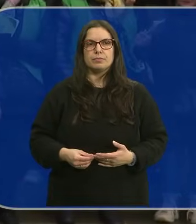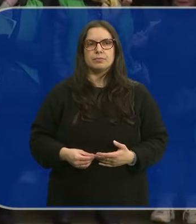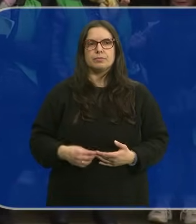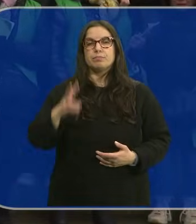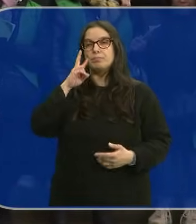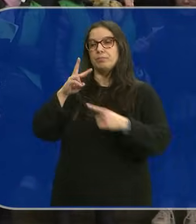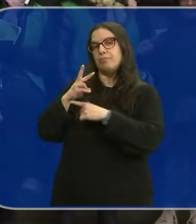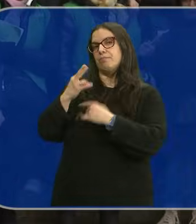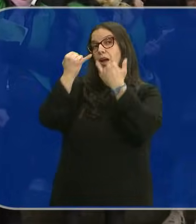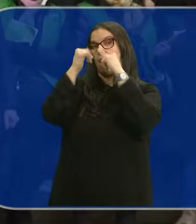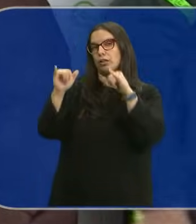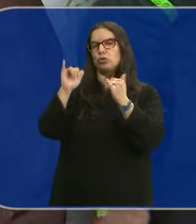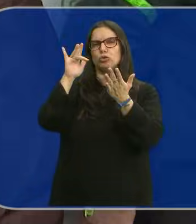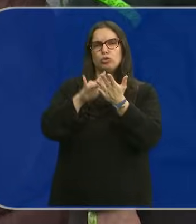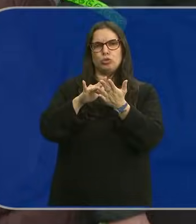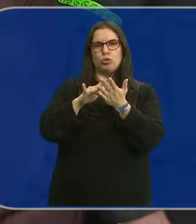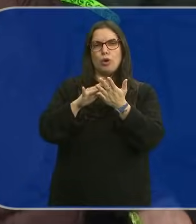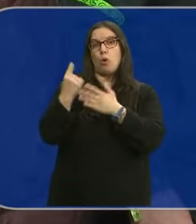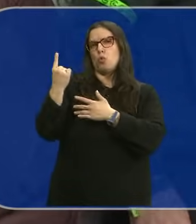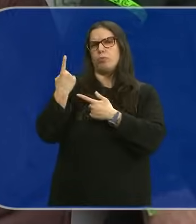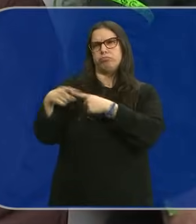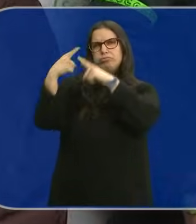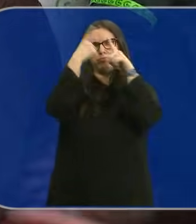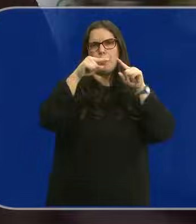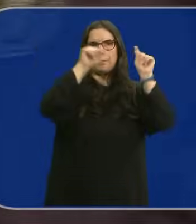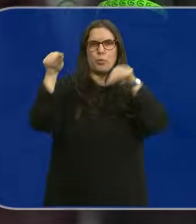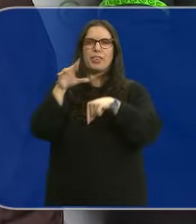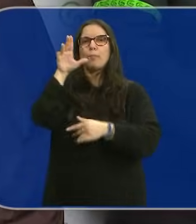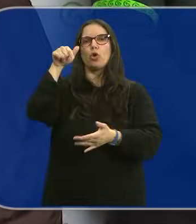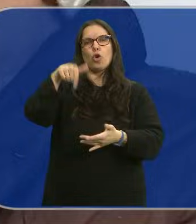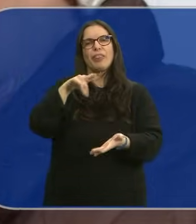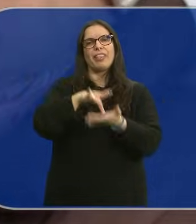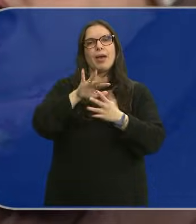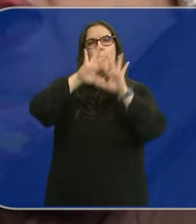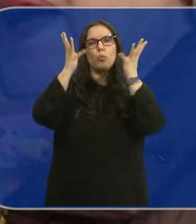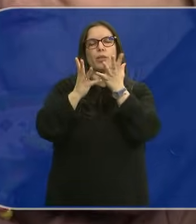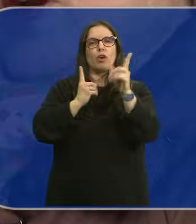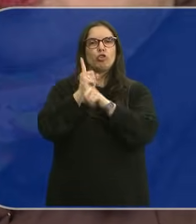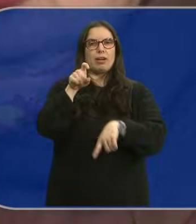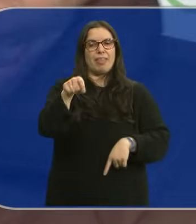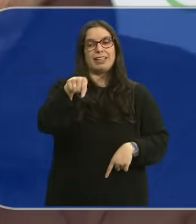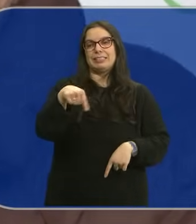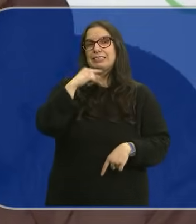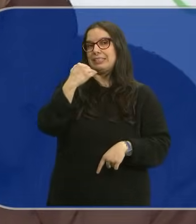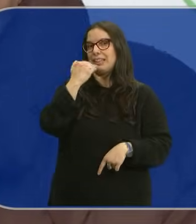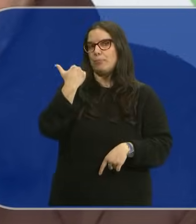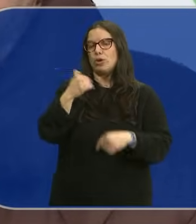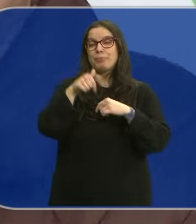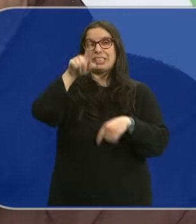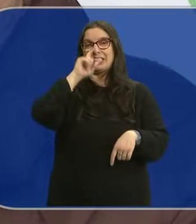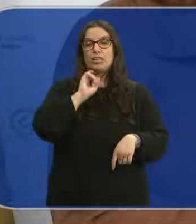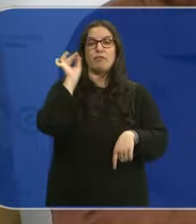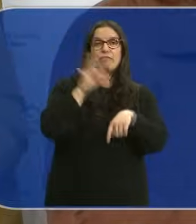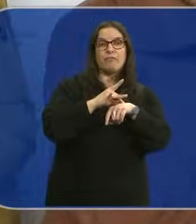Es uno de los actos que se han sucedido en todas las provincias por el Día Mundial contra el Cáncer. Estas son imágenes de Zamora. Este año, pacientes